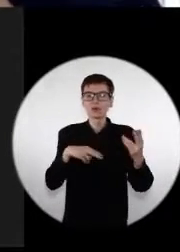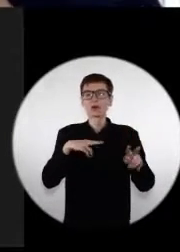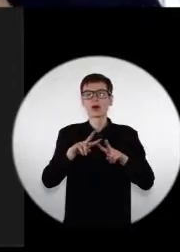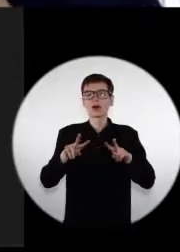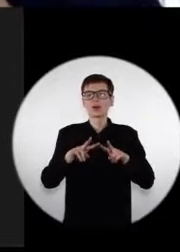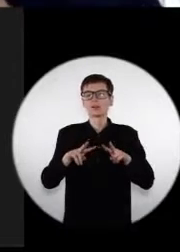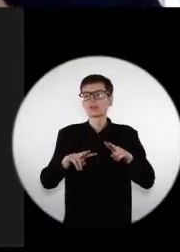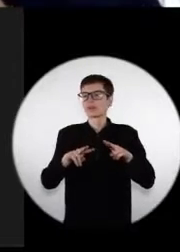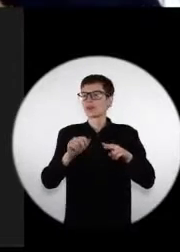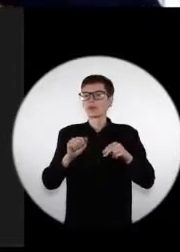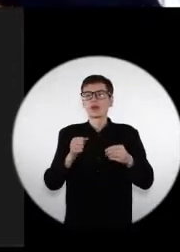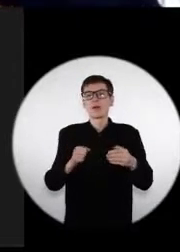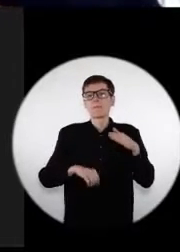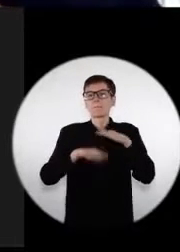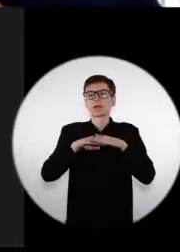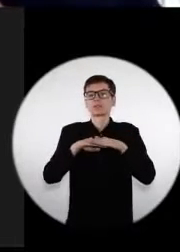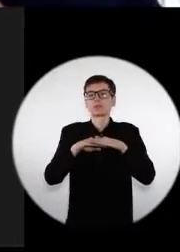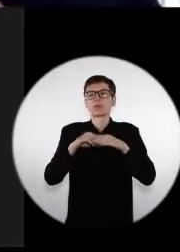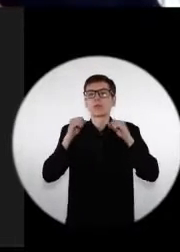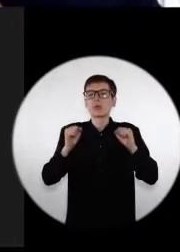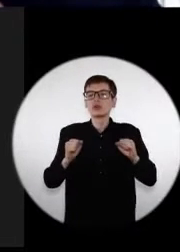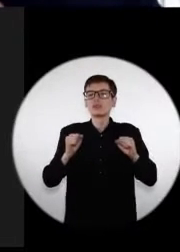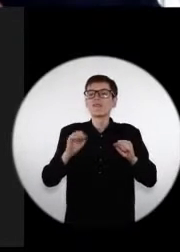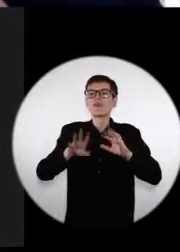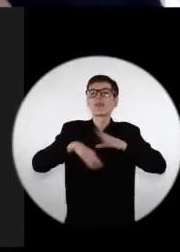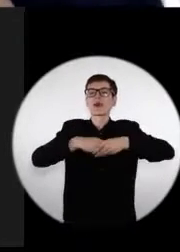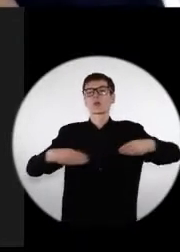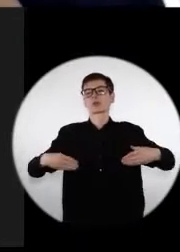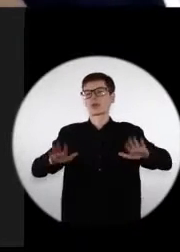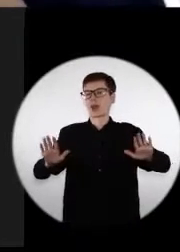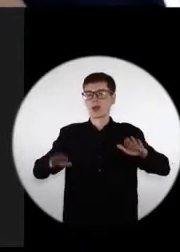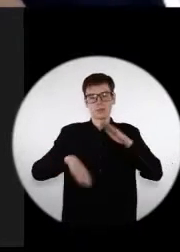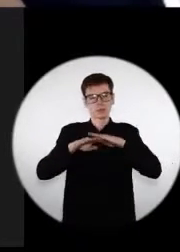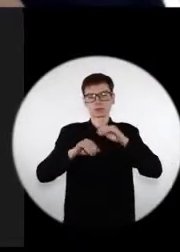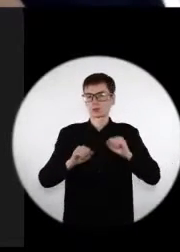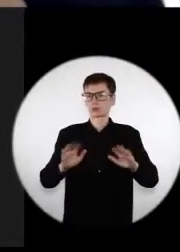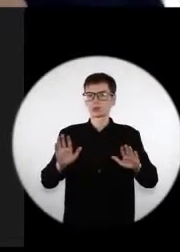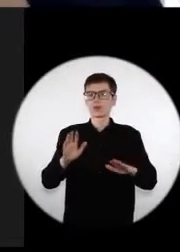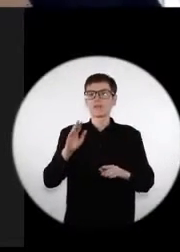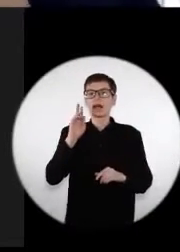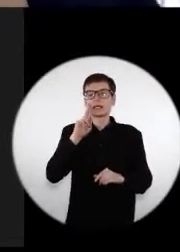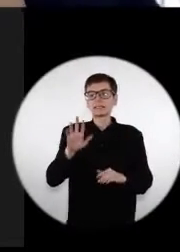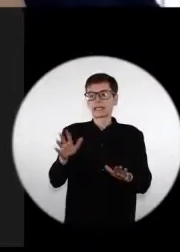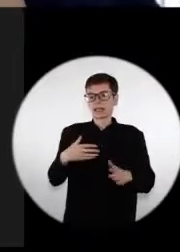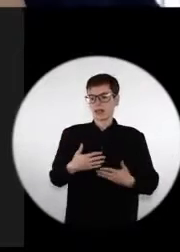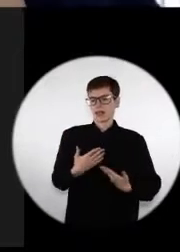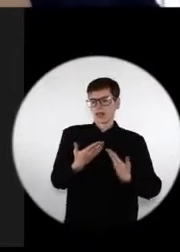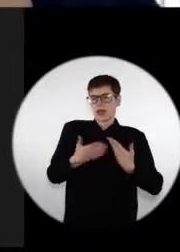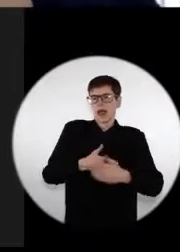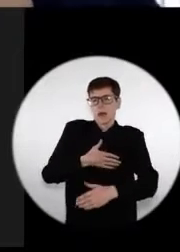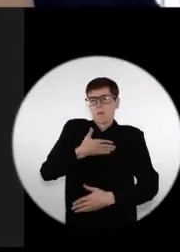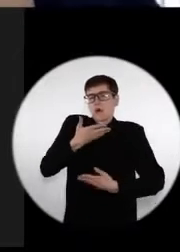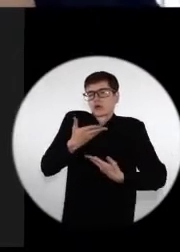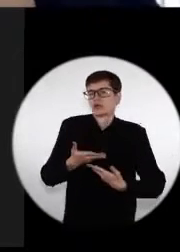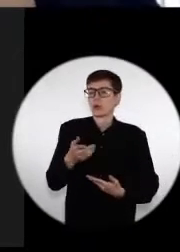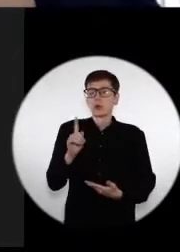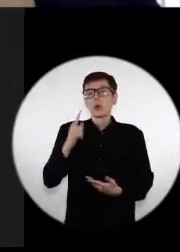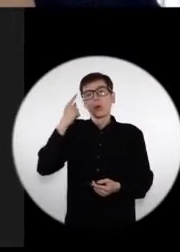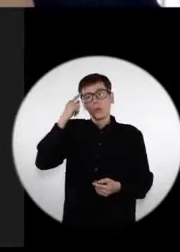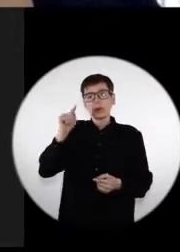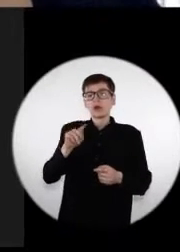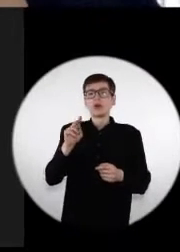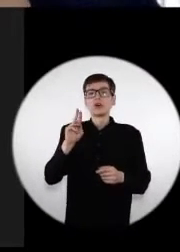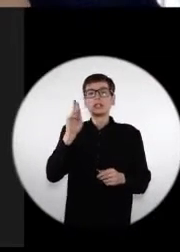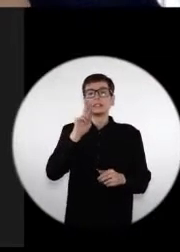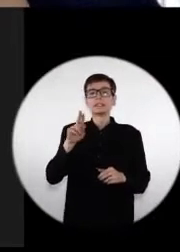entonces decimos cómo hacer esa lectura con luchó como lo más neutra posible en el sentido de no hacerlo con tanta emoción y con tanta como